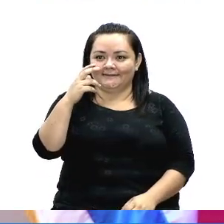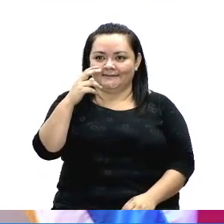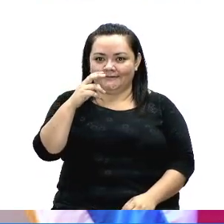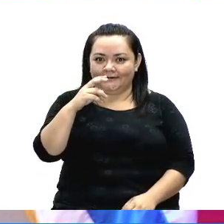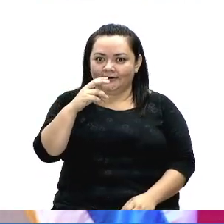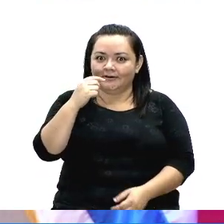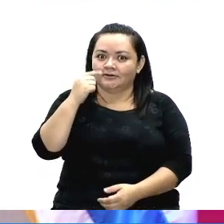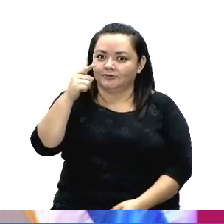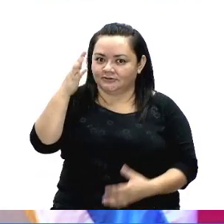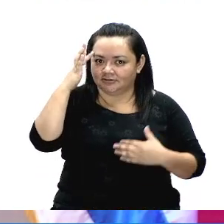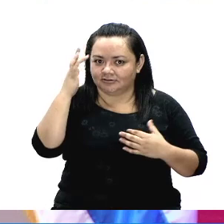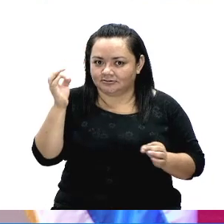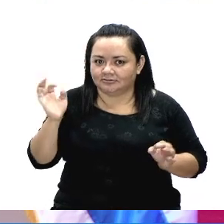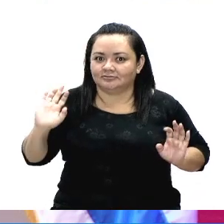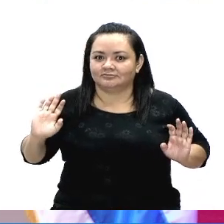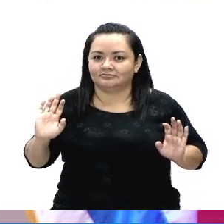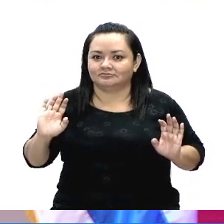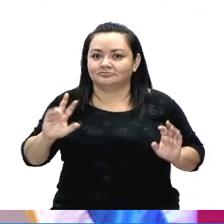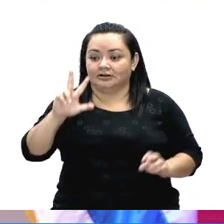decida usted